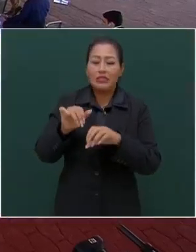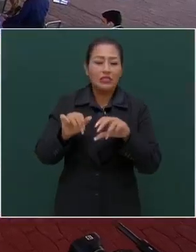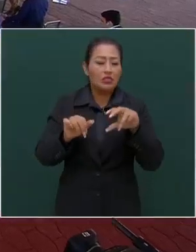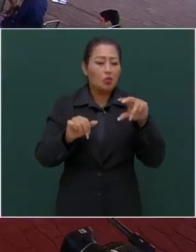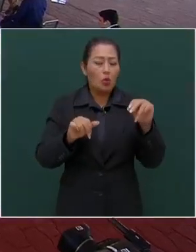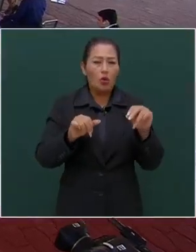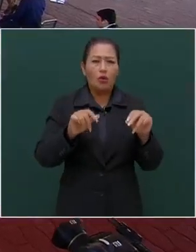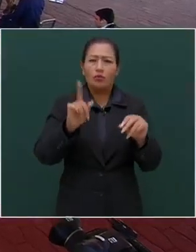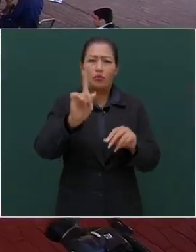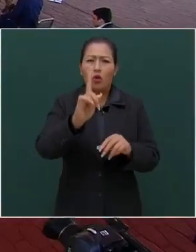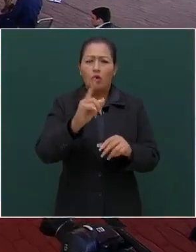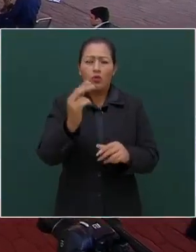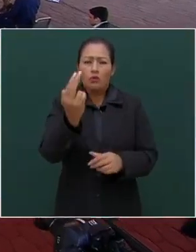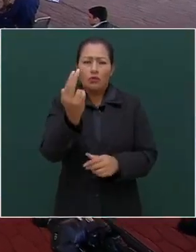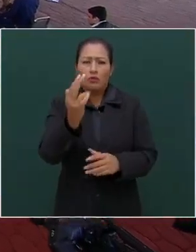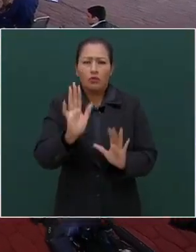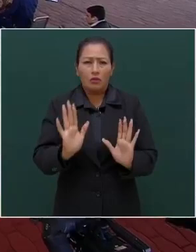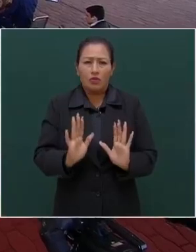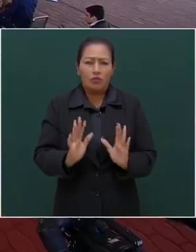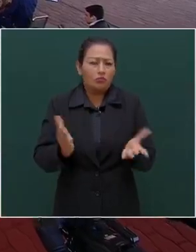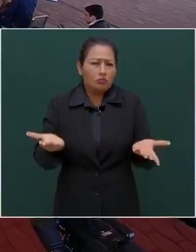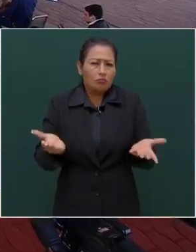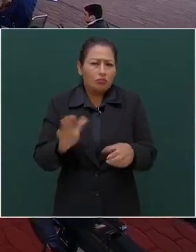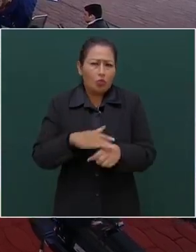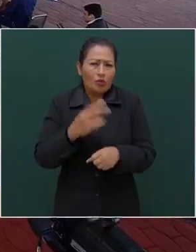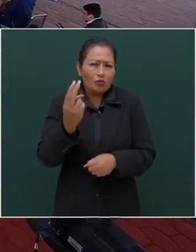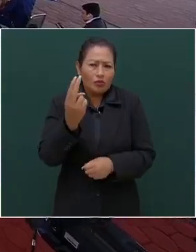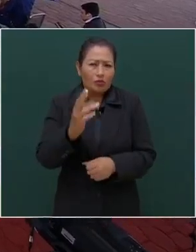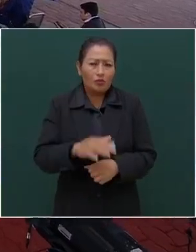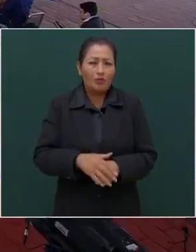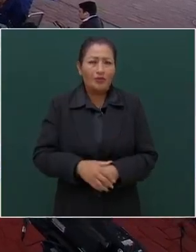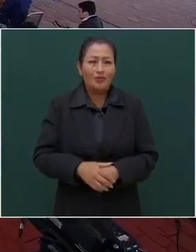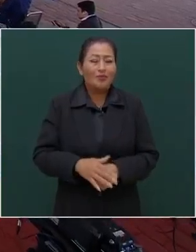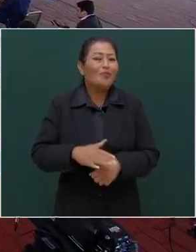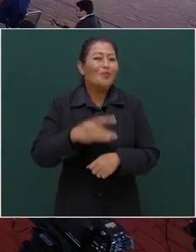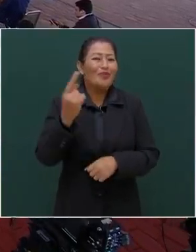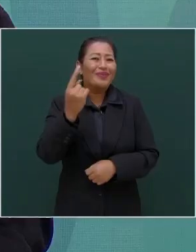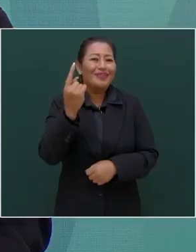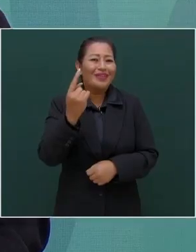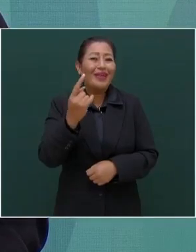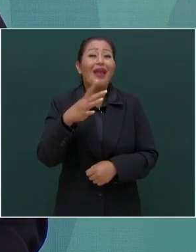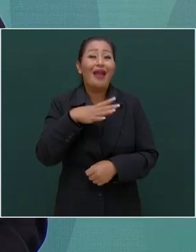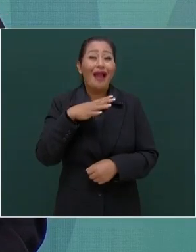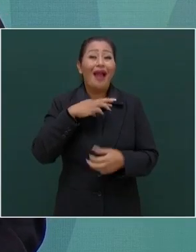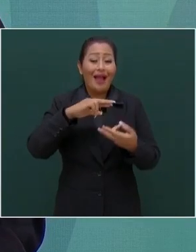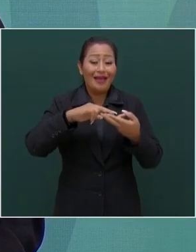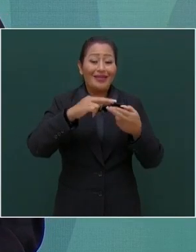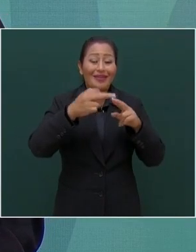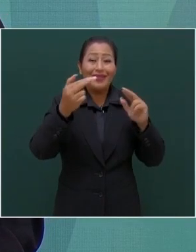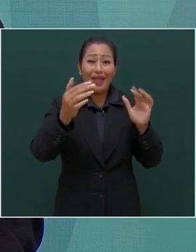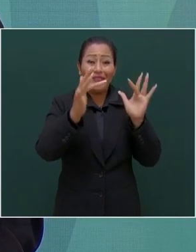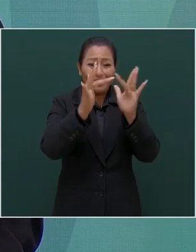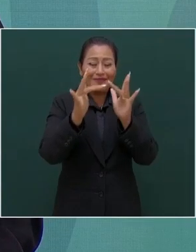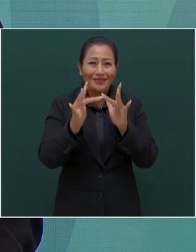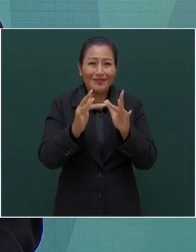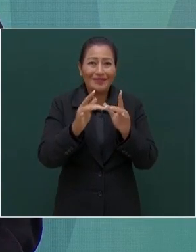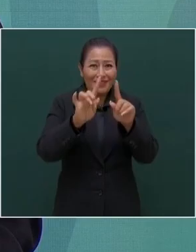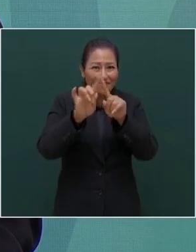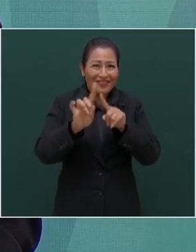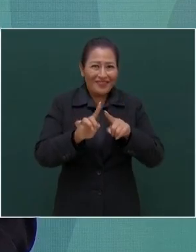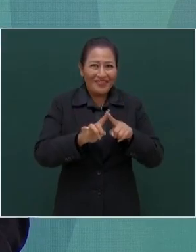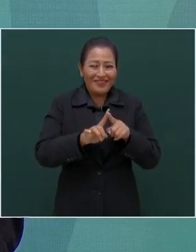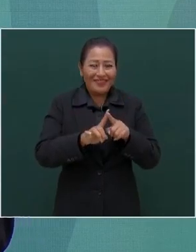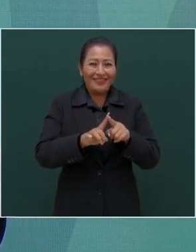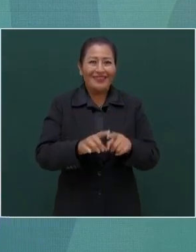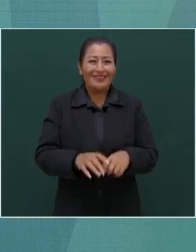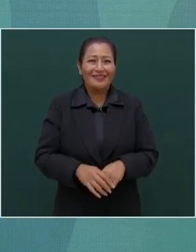no. Ya no, porque tenemos las redes sociales,